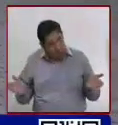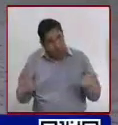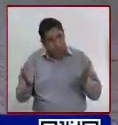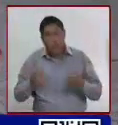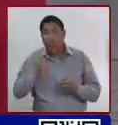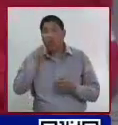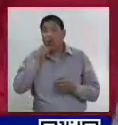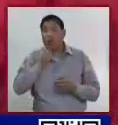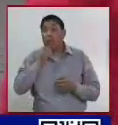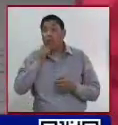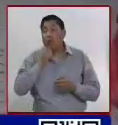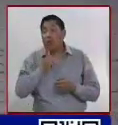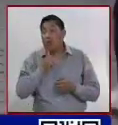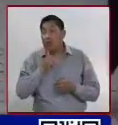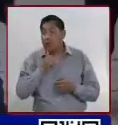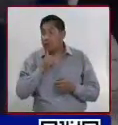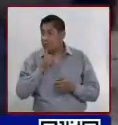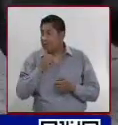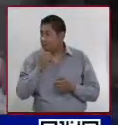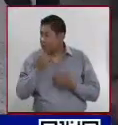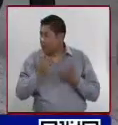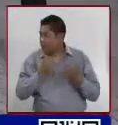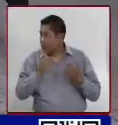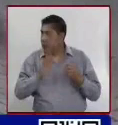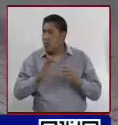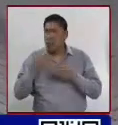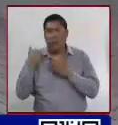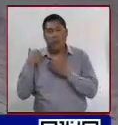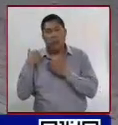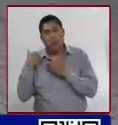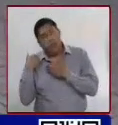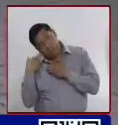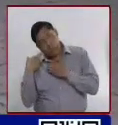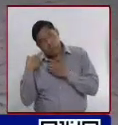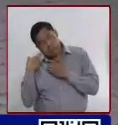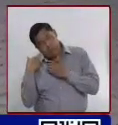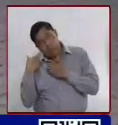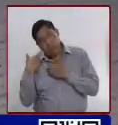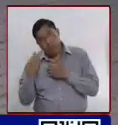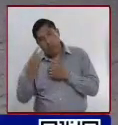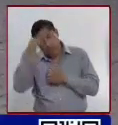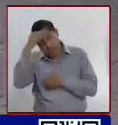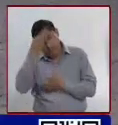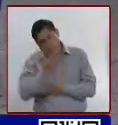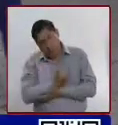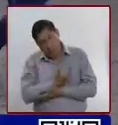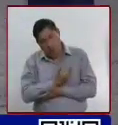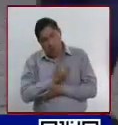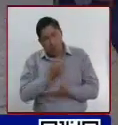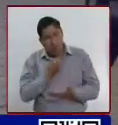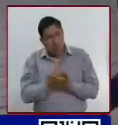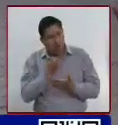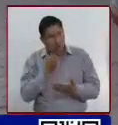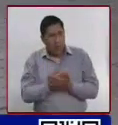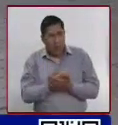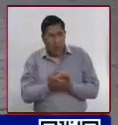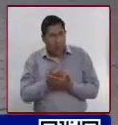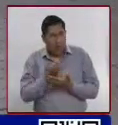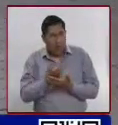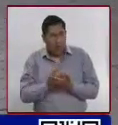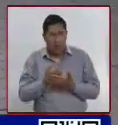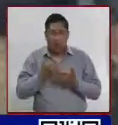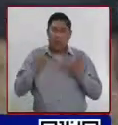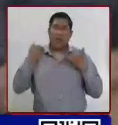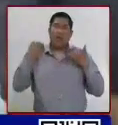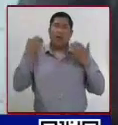que las mujeres alivianen su carga de tener un niño, y económicamente les